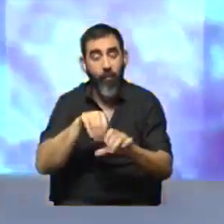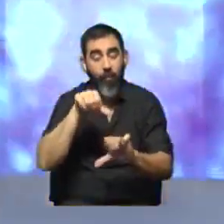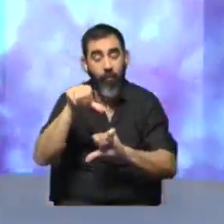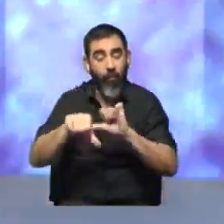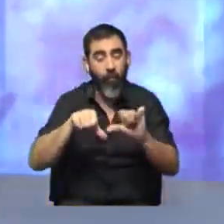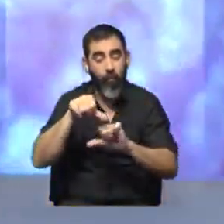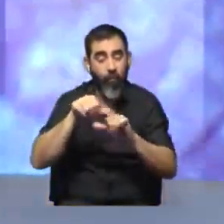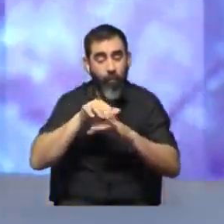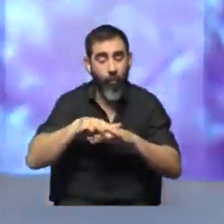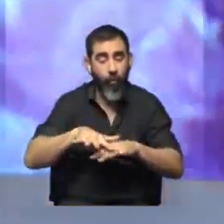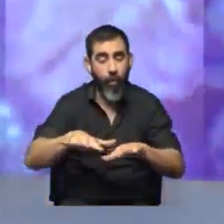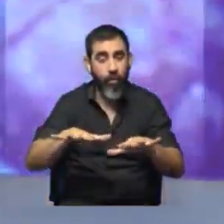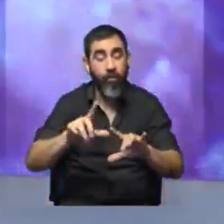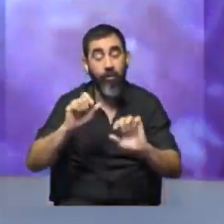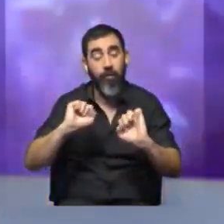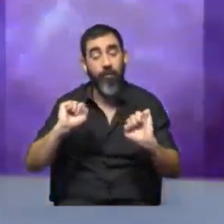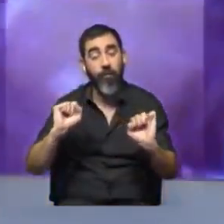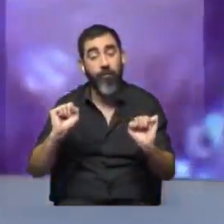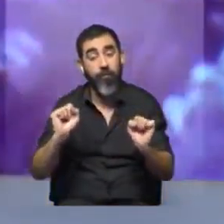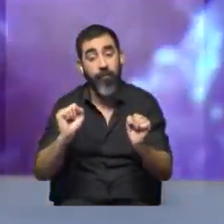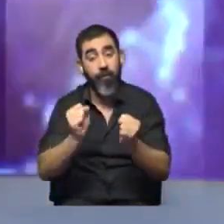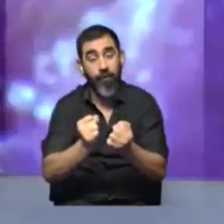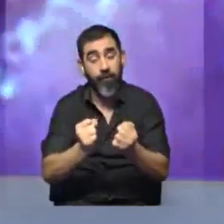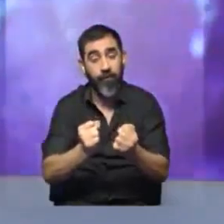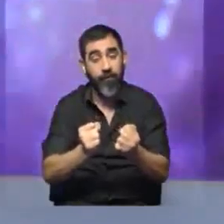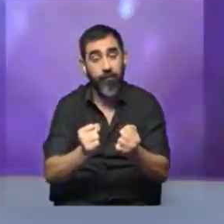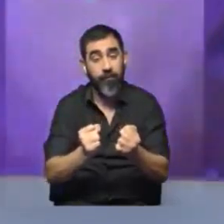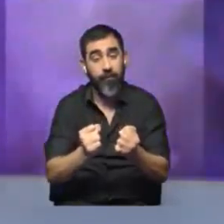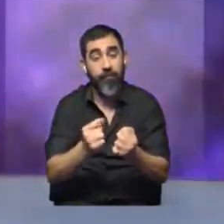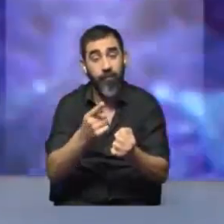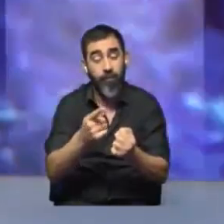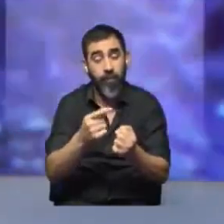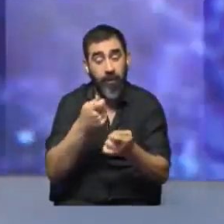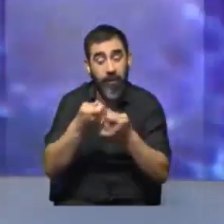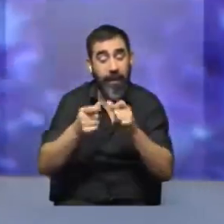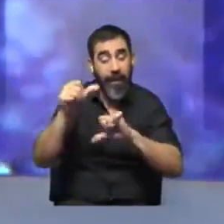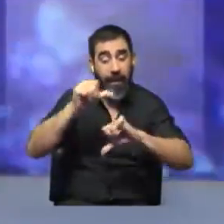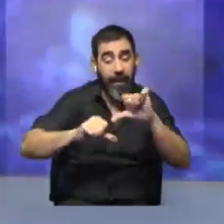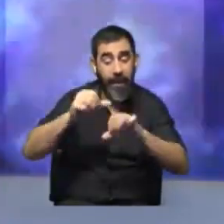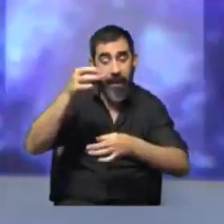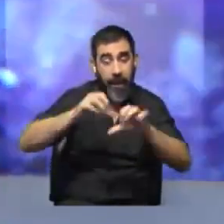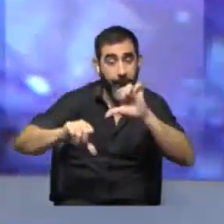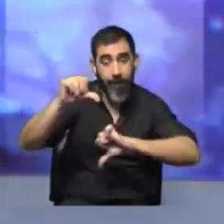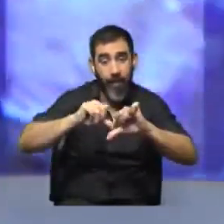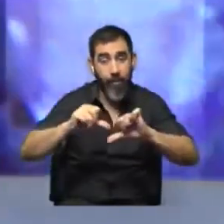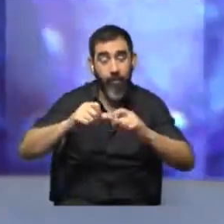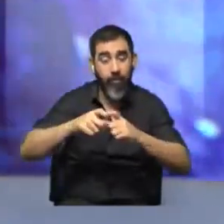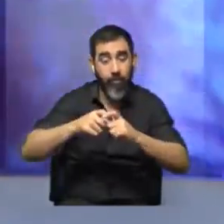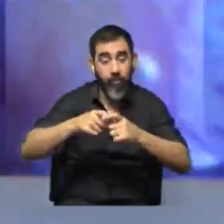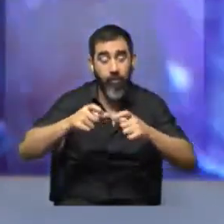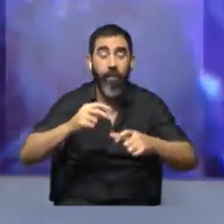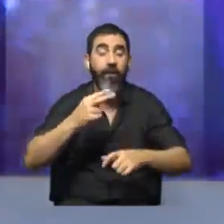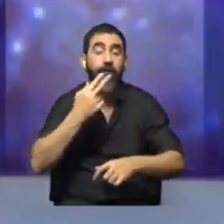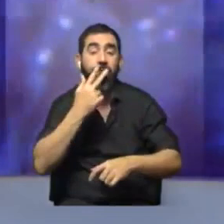y a medida que se va enfriando la lava, en función de la composición química de esos fluidos, es que van creciendo